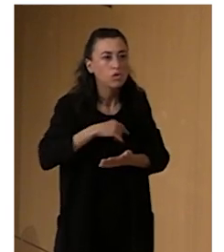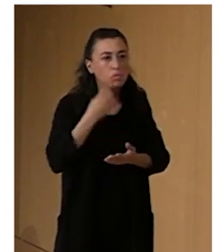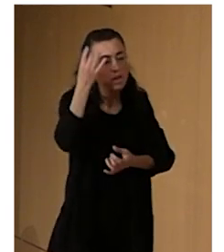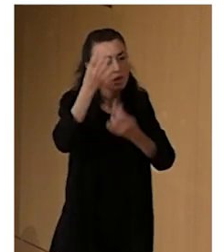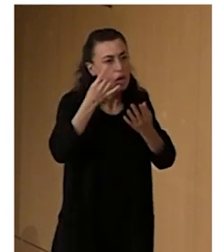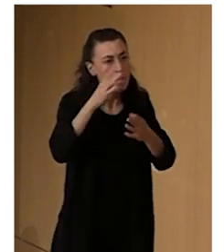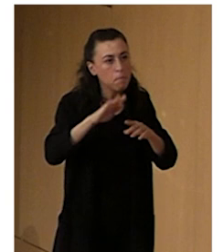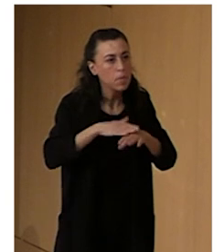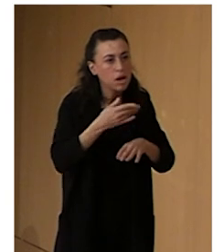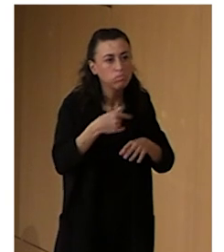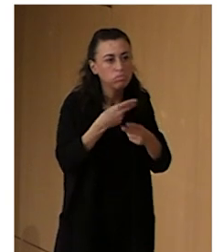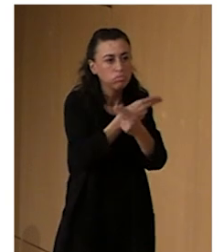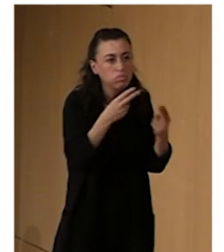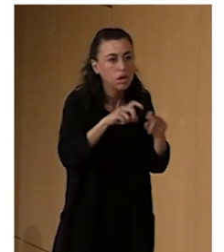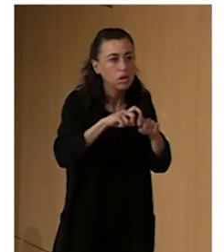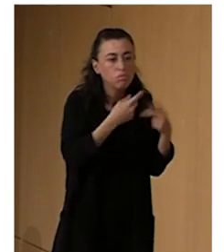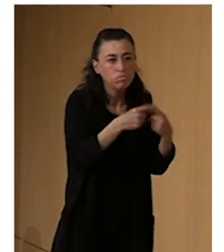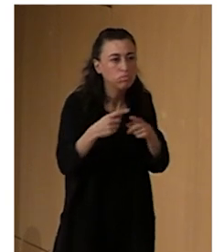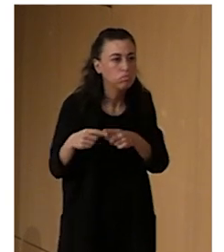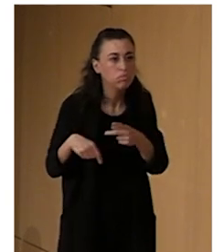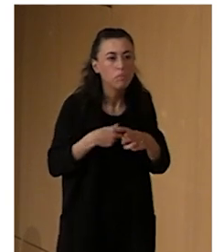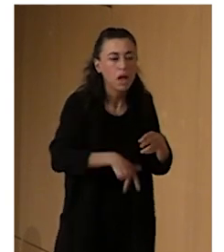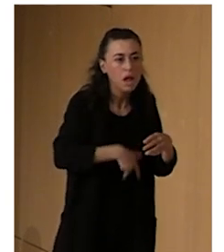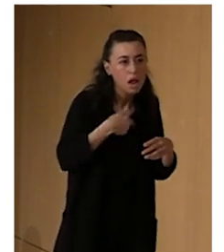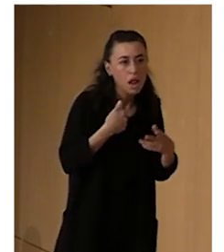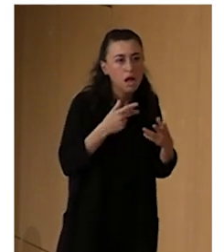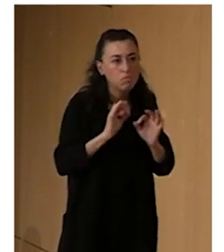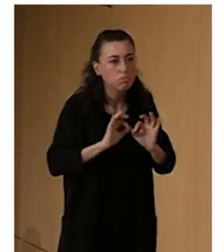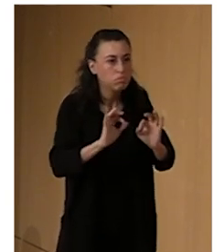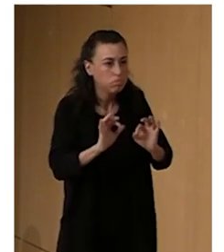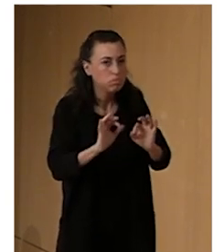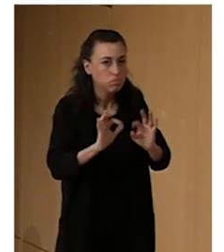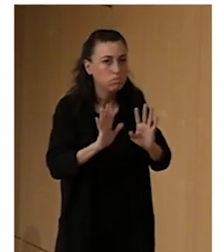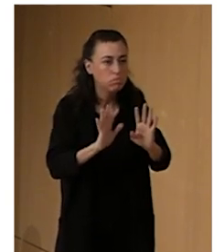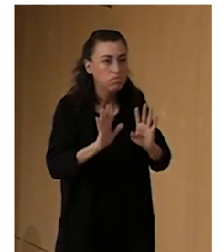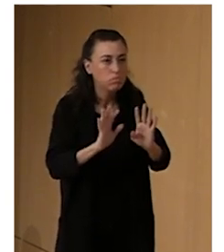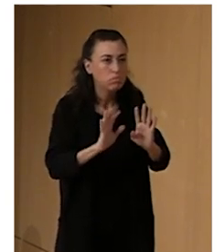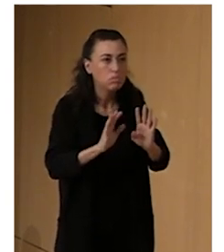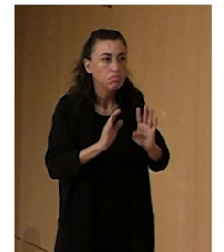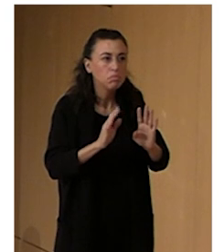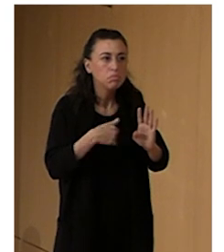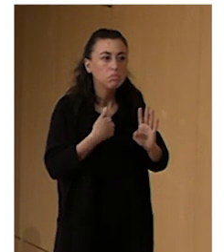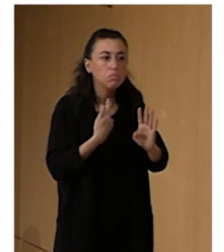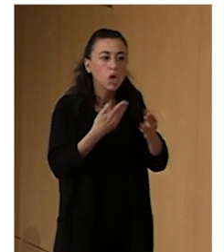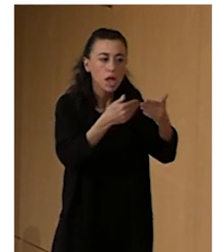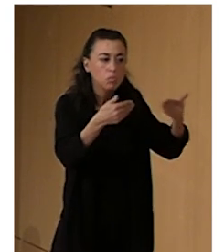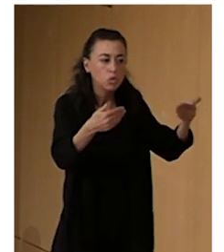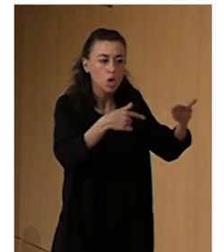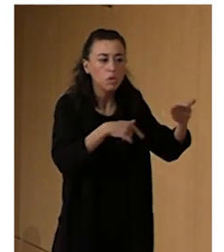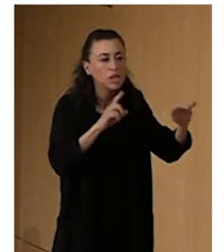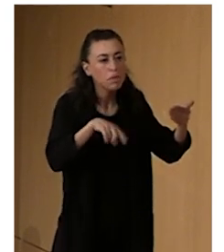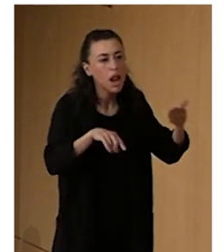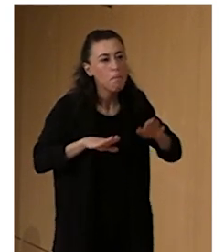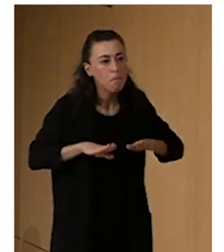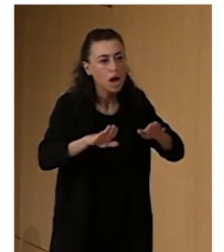familiar público general porque nuestra principal actividad es la exposición pero en paralelo hay actividades relacionadas bien